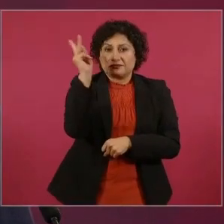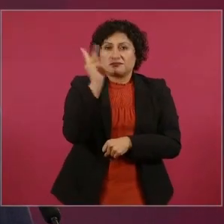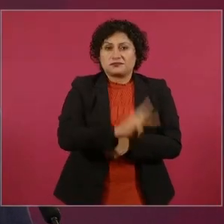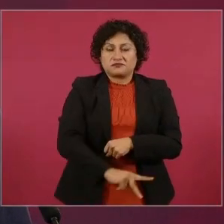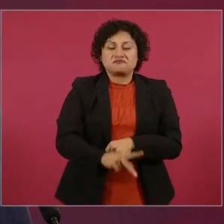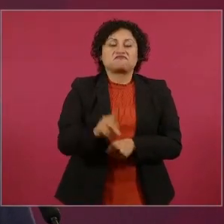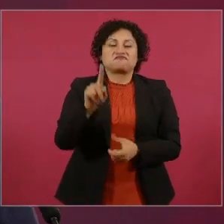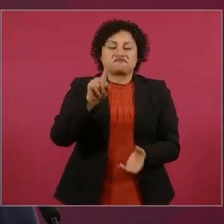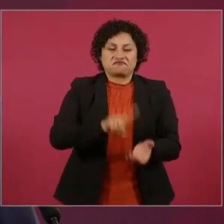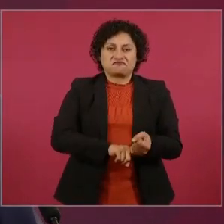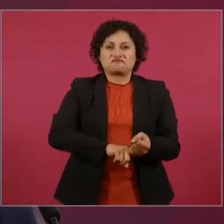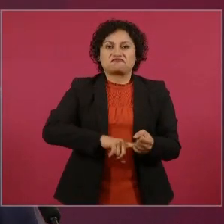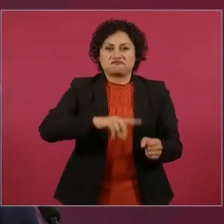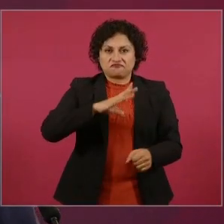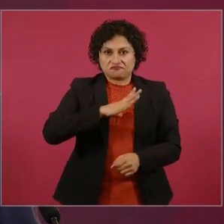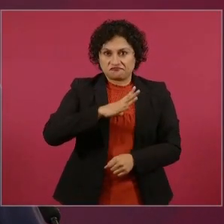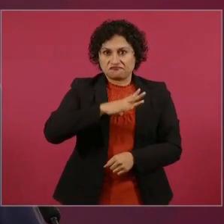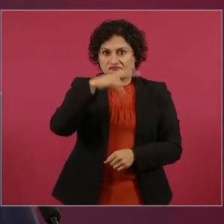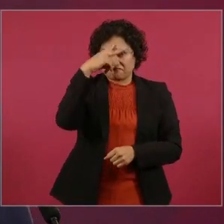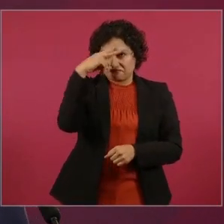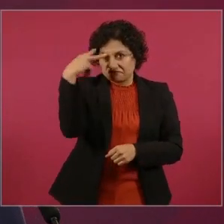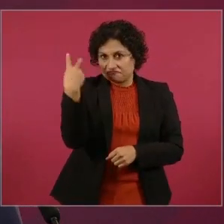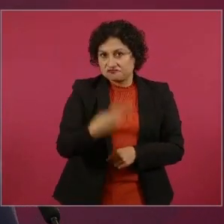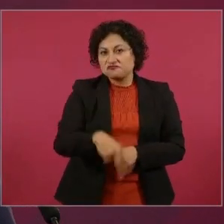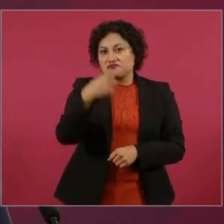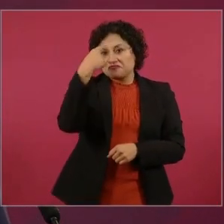nación el que más